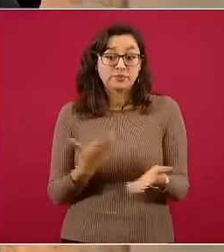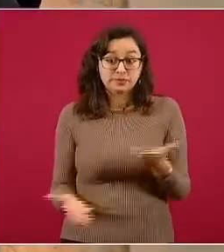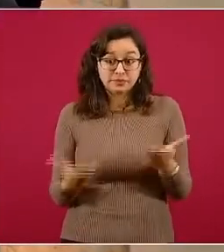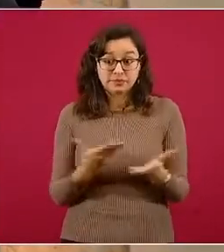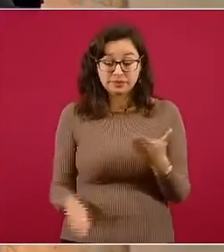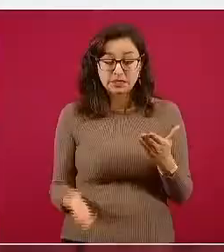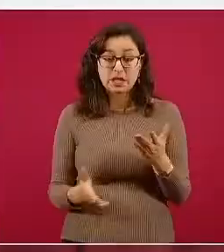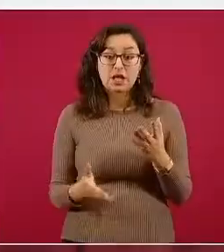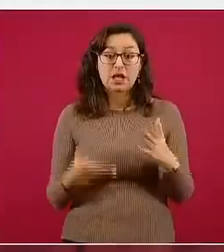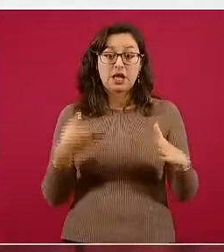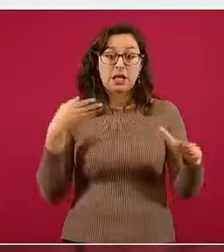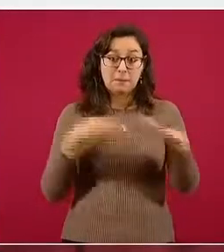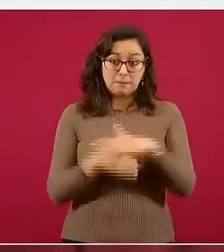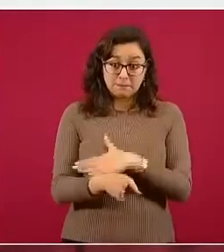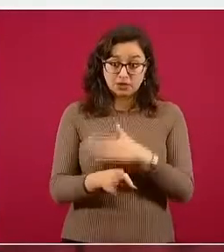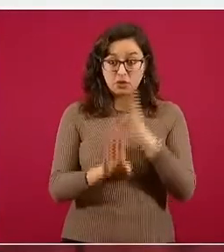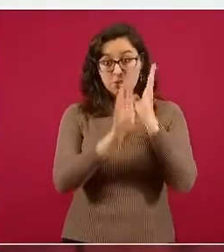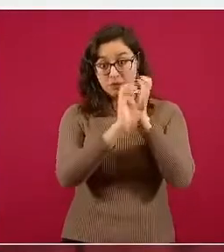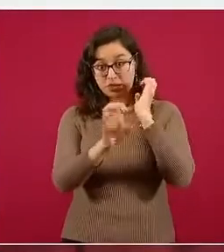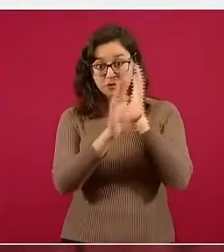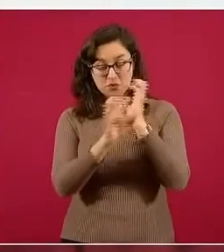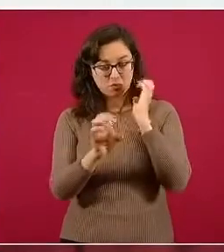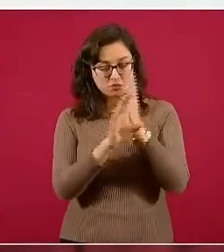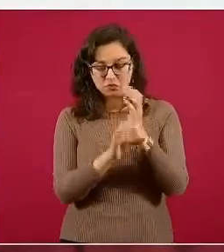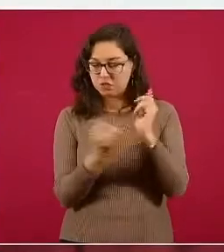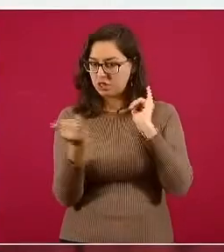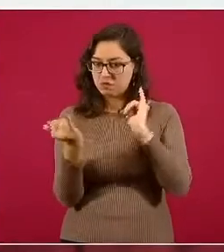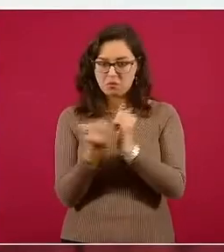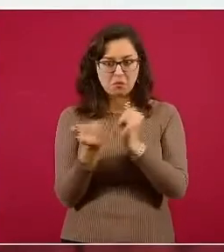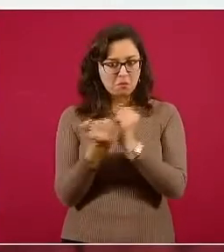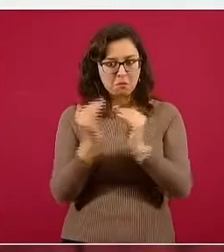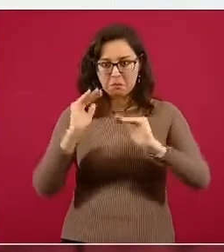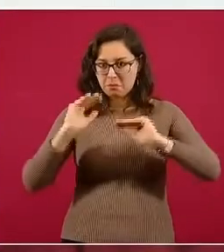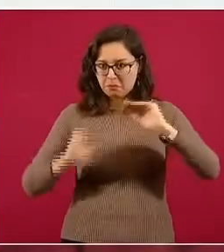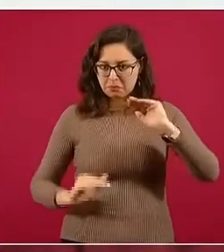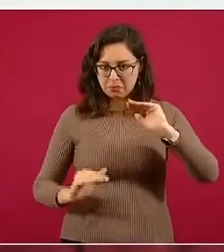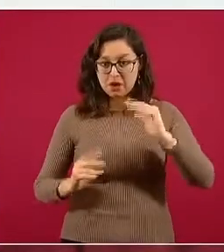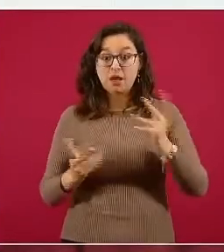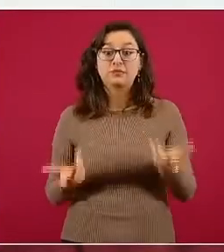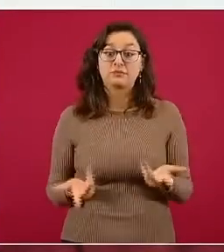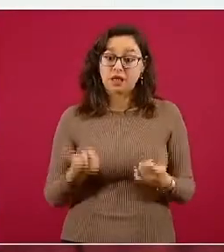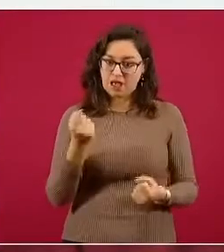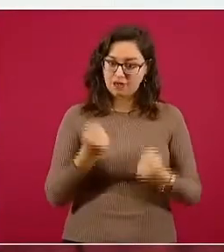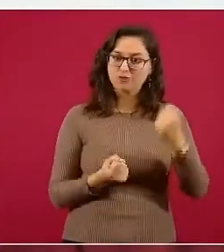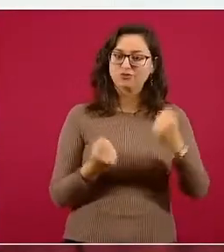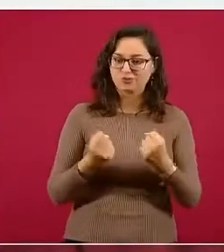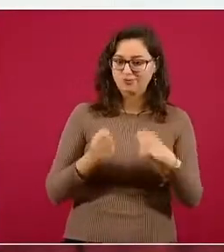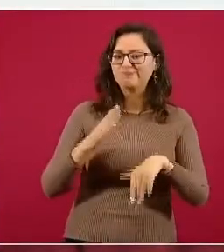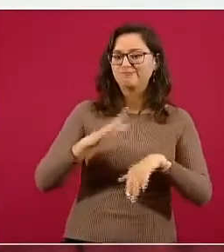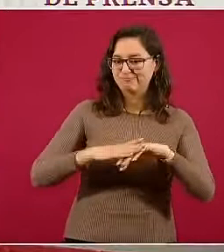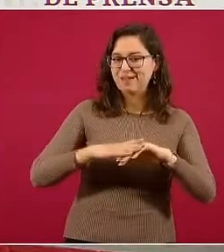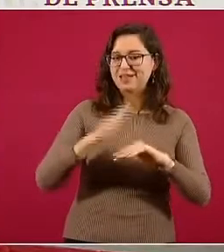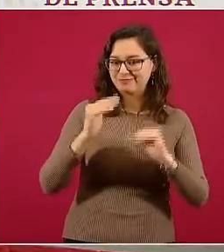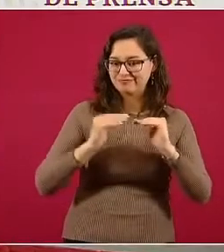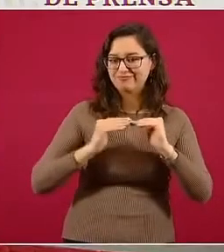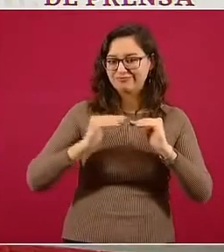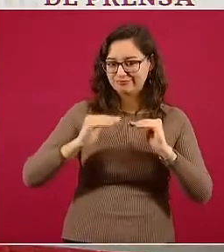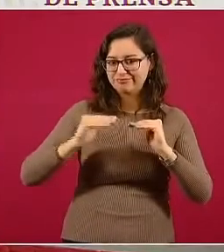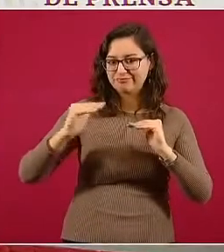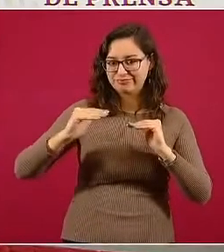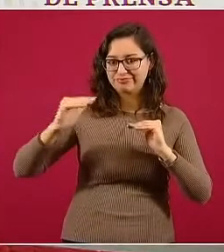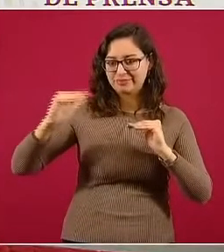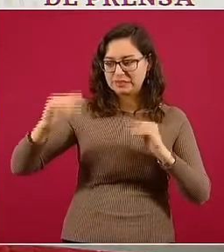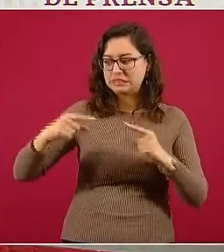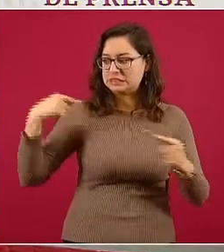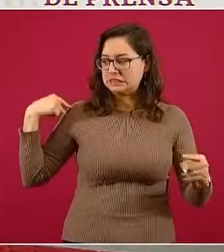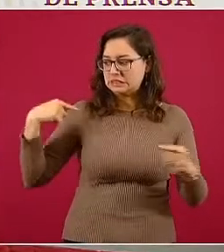del metrobús. En el caso del tránsito vehicular, sí vemos una recuperación e incluso en las últimas semanas nos